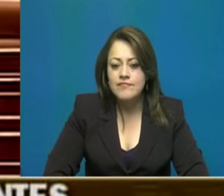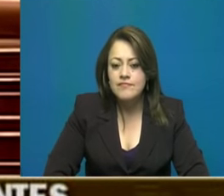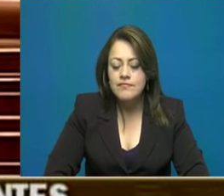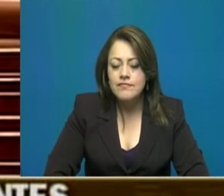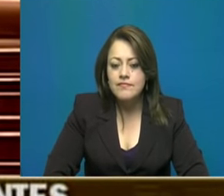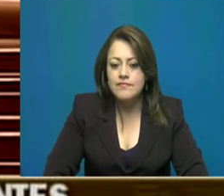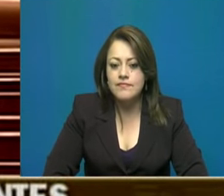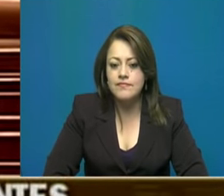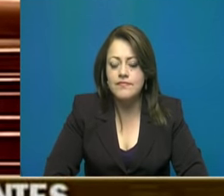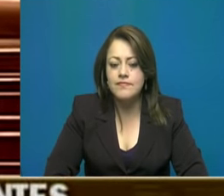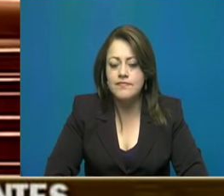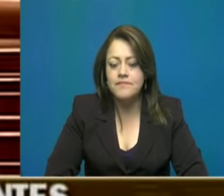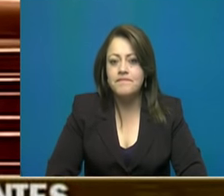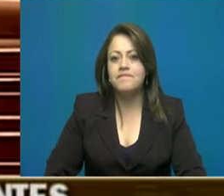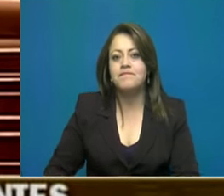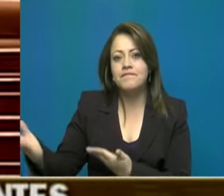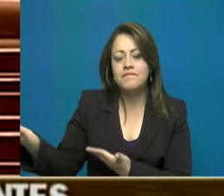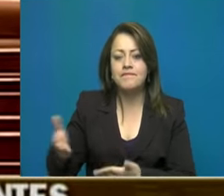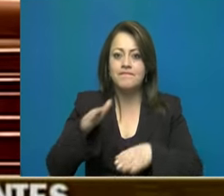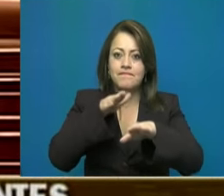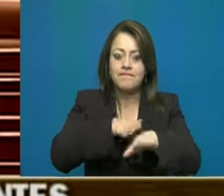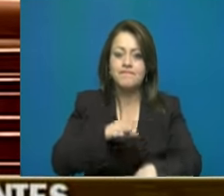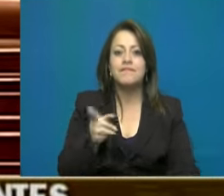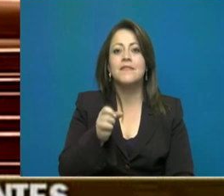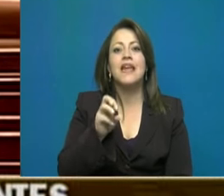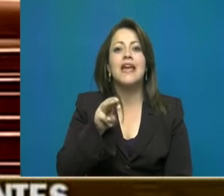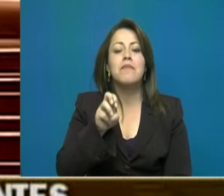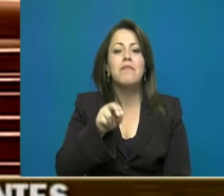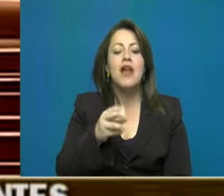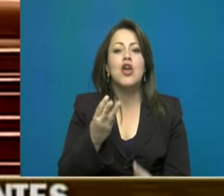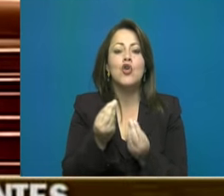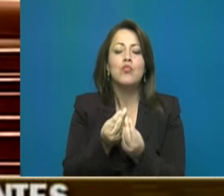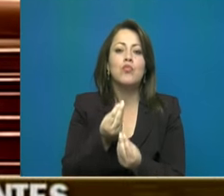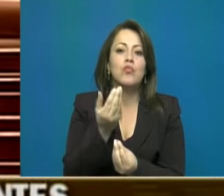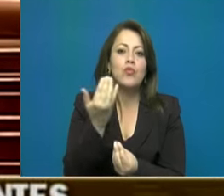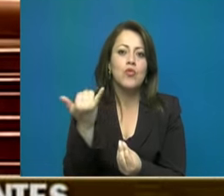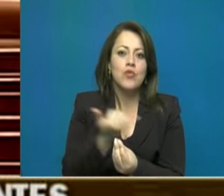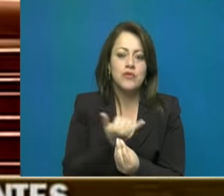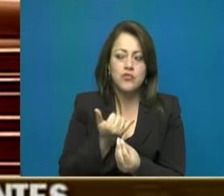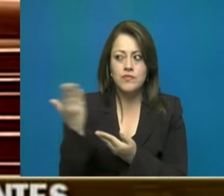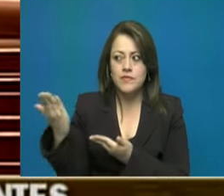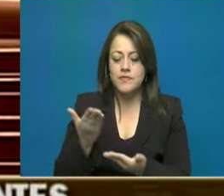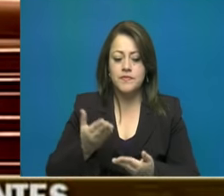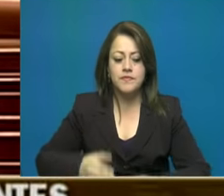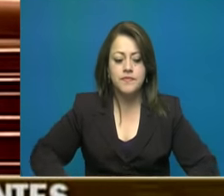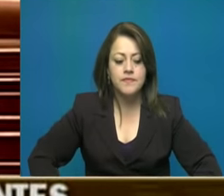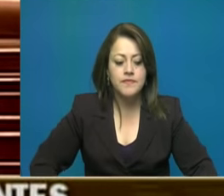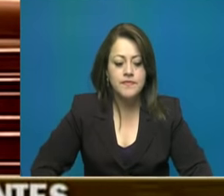Representante Germán Blanco, por el Partido Conservador, tiene el uso de la palabra.